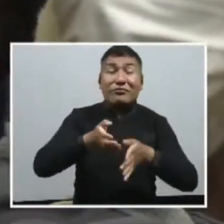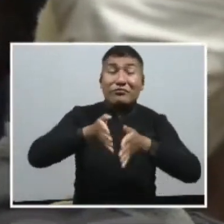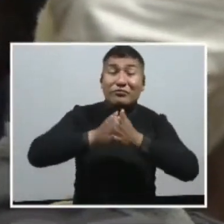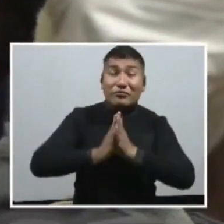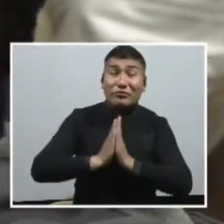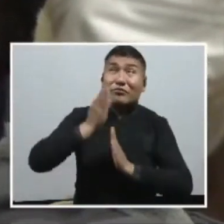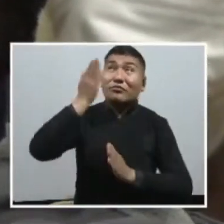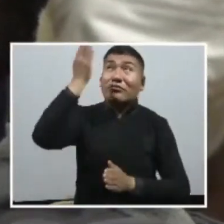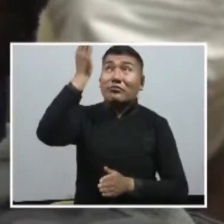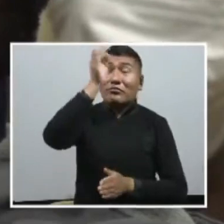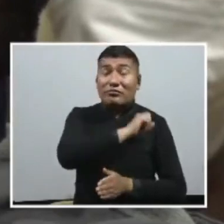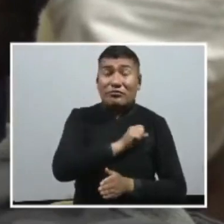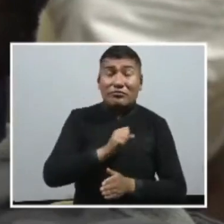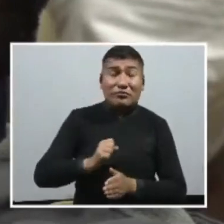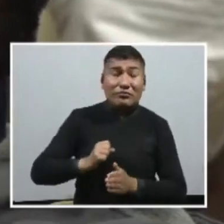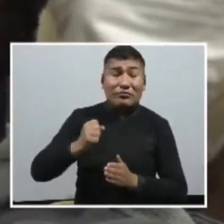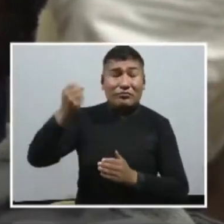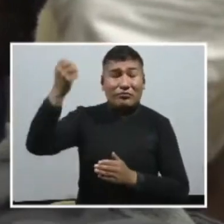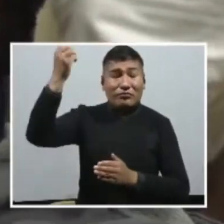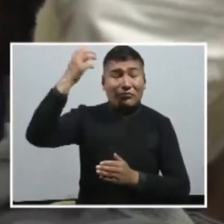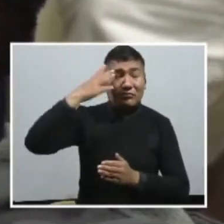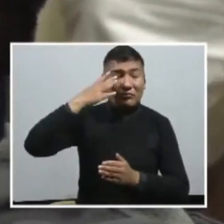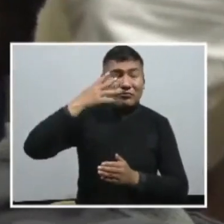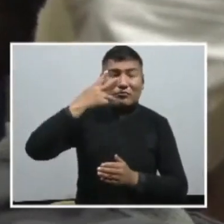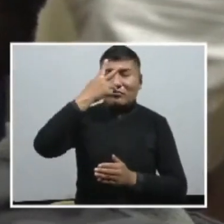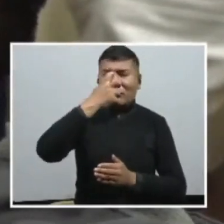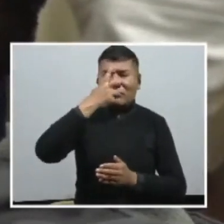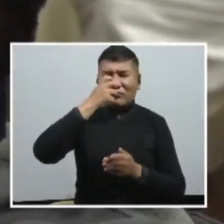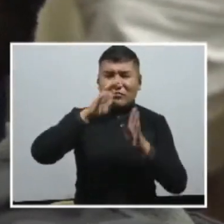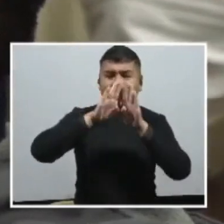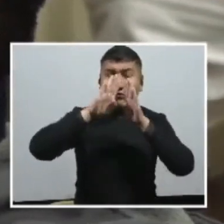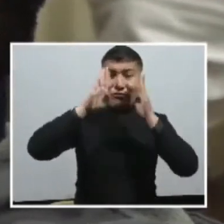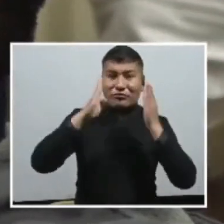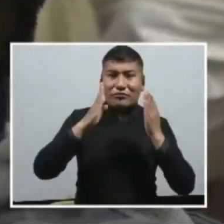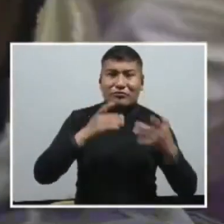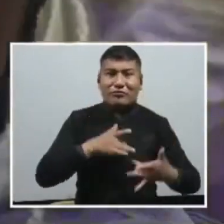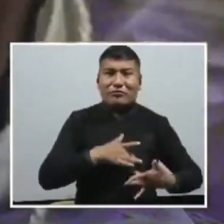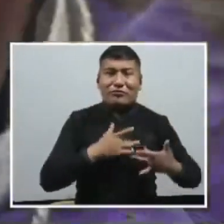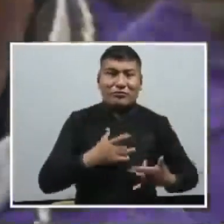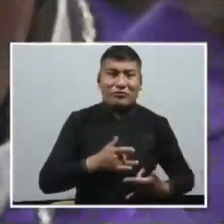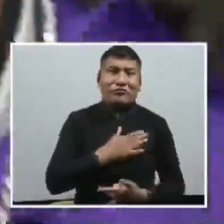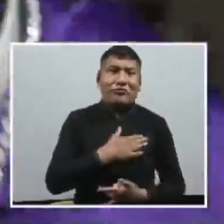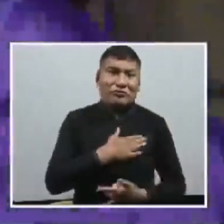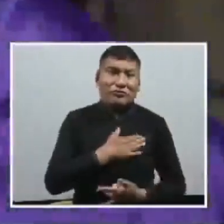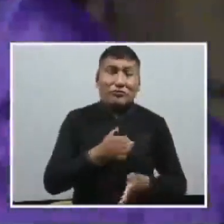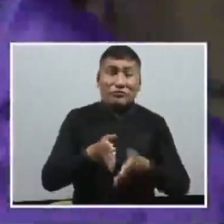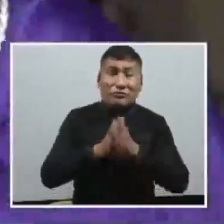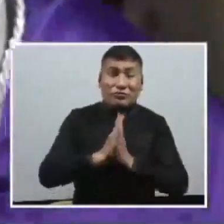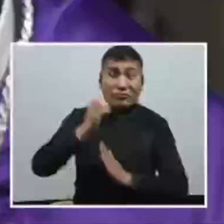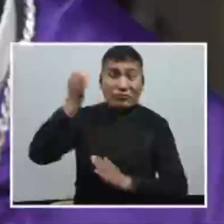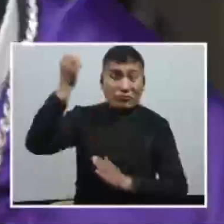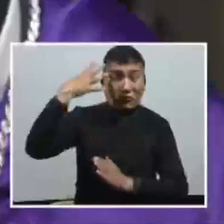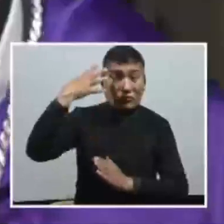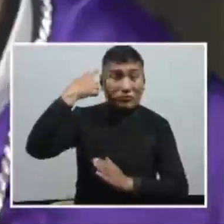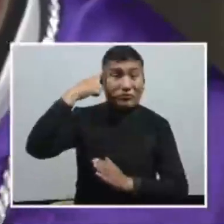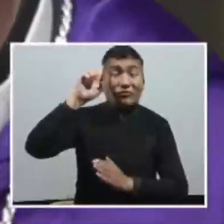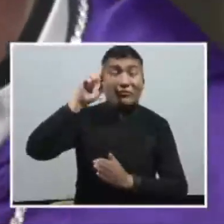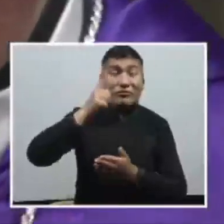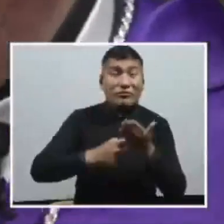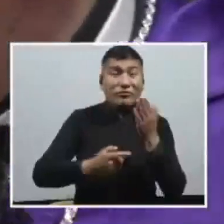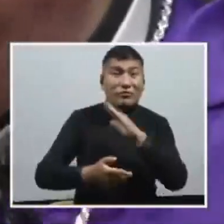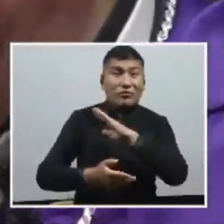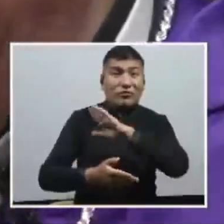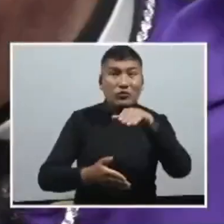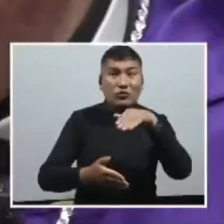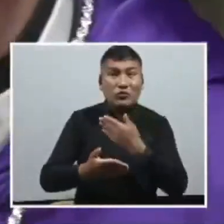ver realmente, que nos quite la ceguera del corazón. Pidamos luz para que